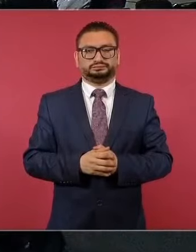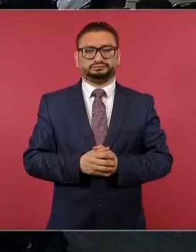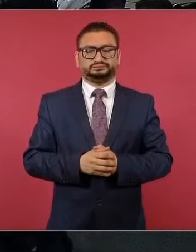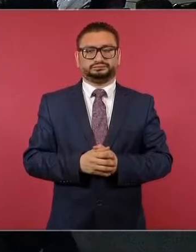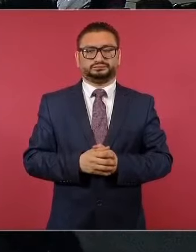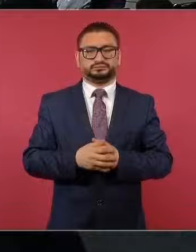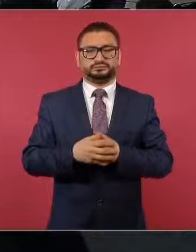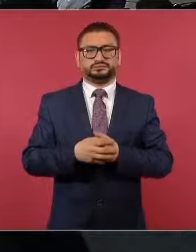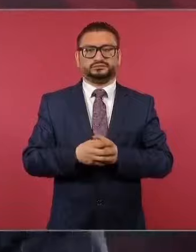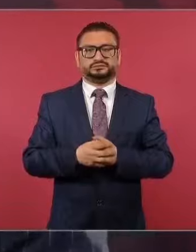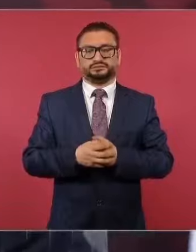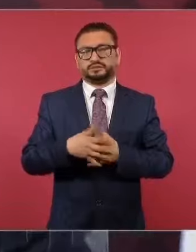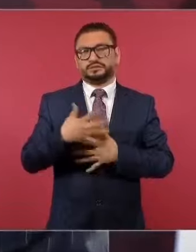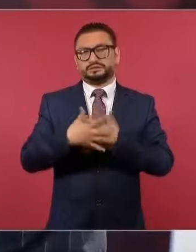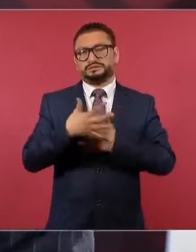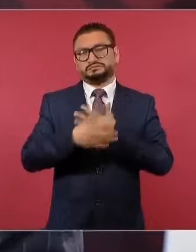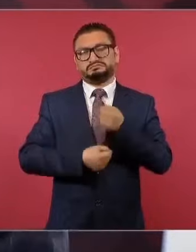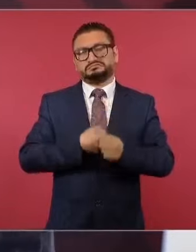Quince.